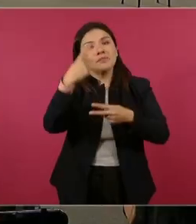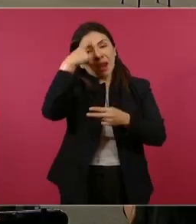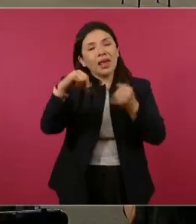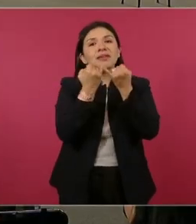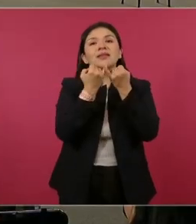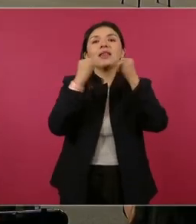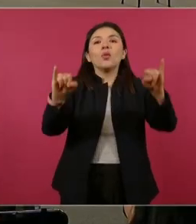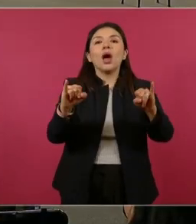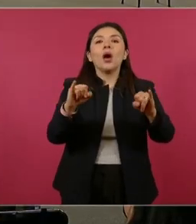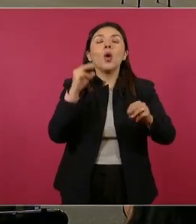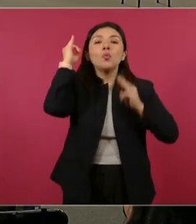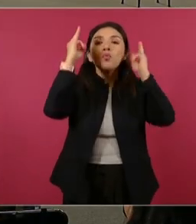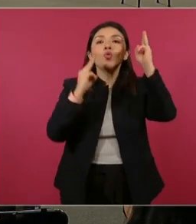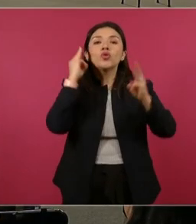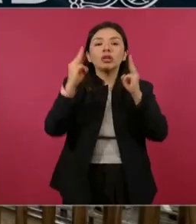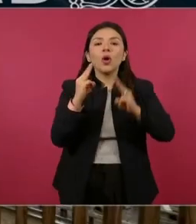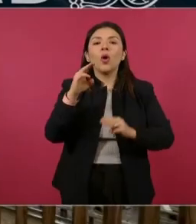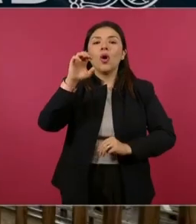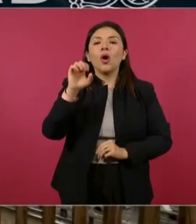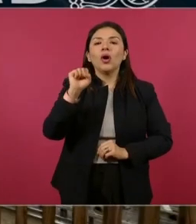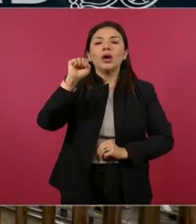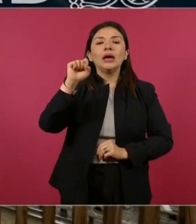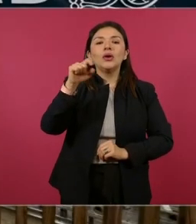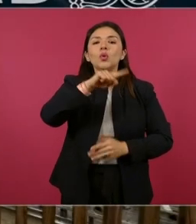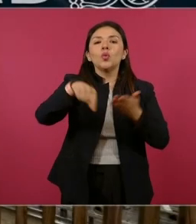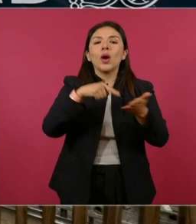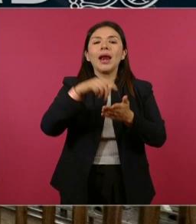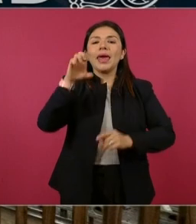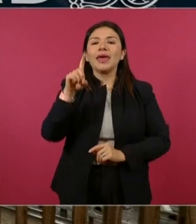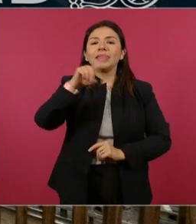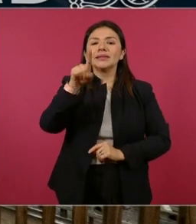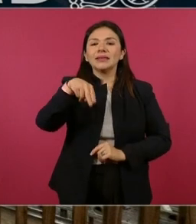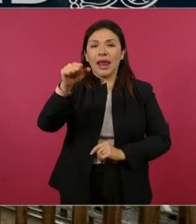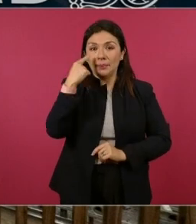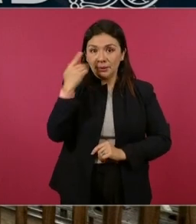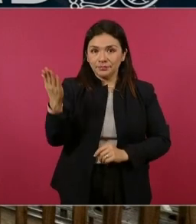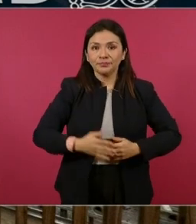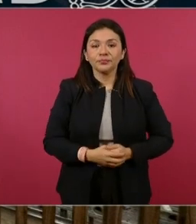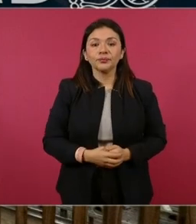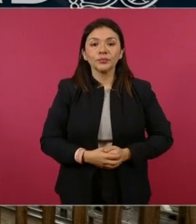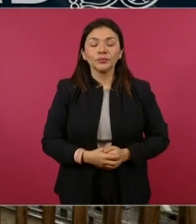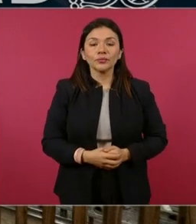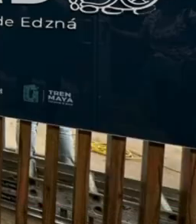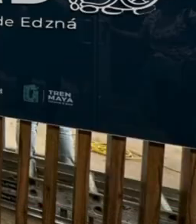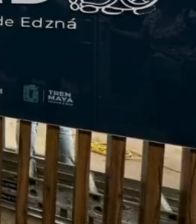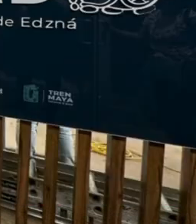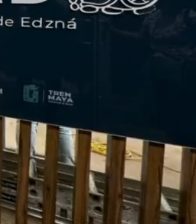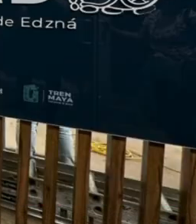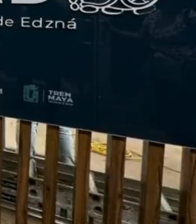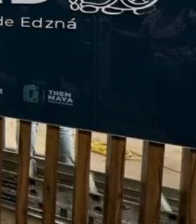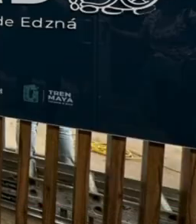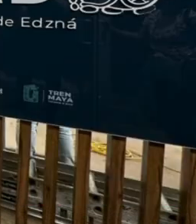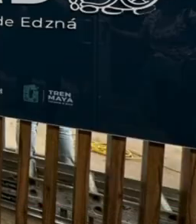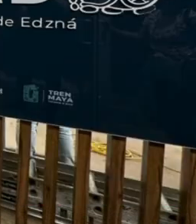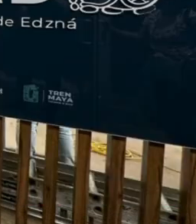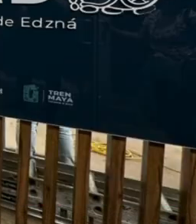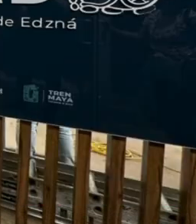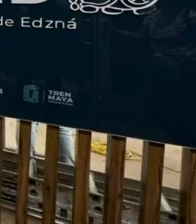el Museo de Sitio de Esna, una muy importante ciudad antigua de los